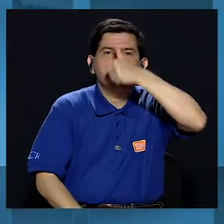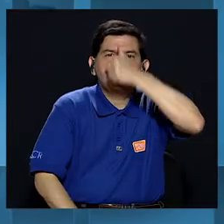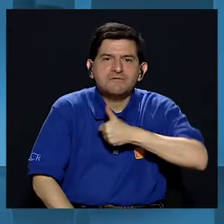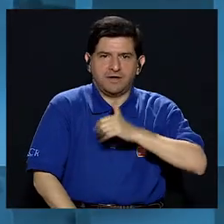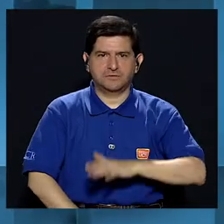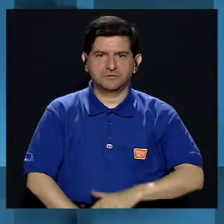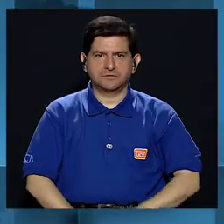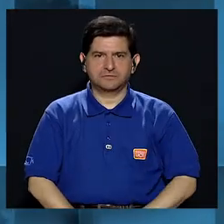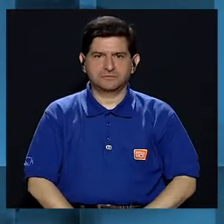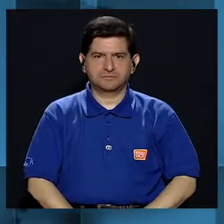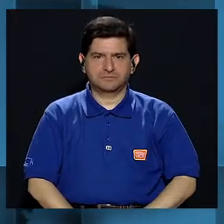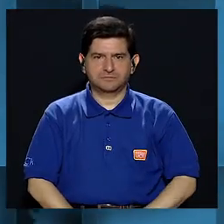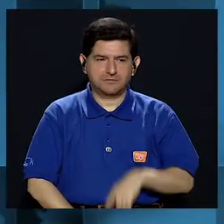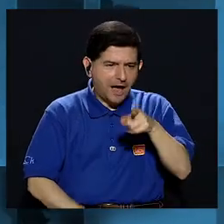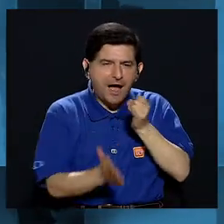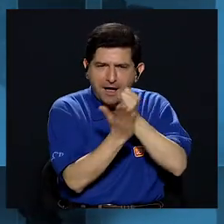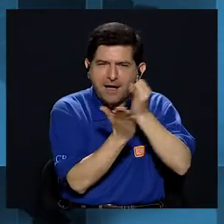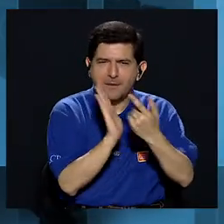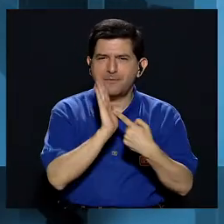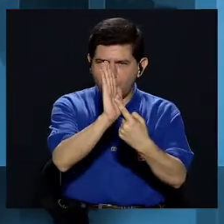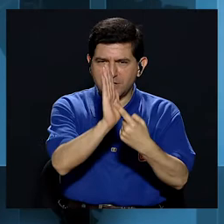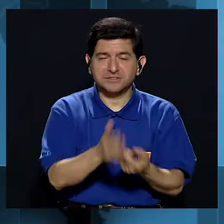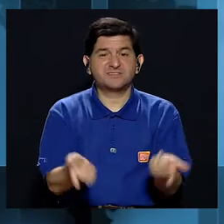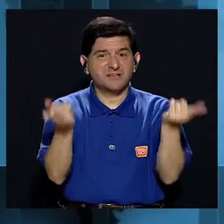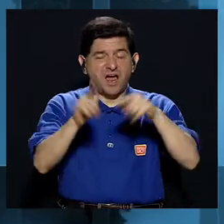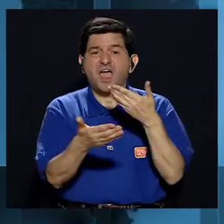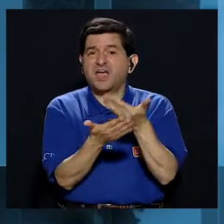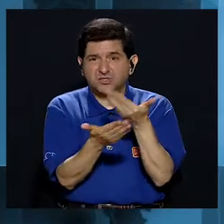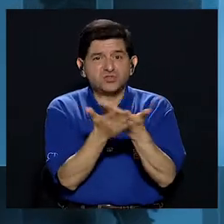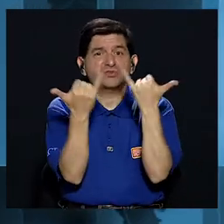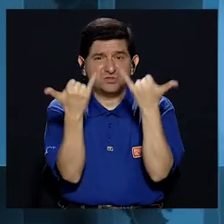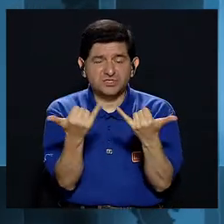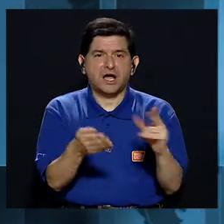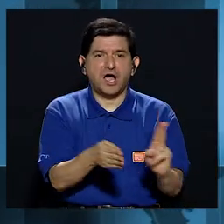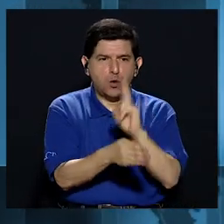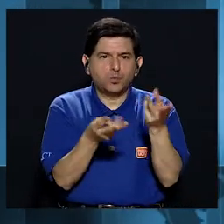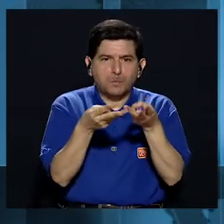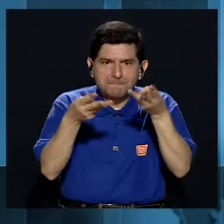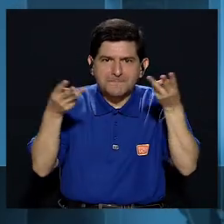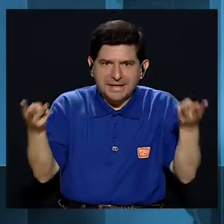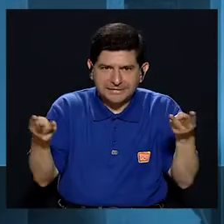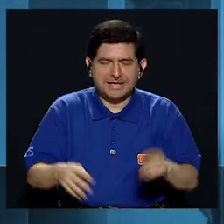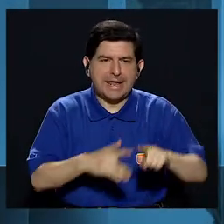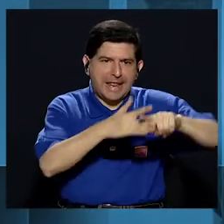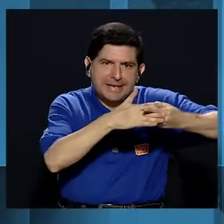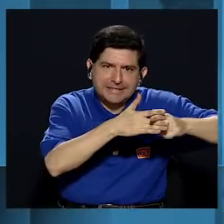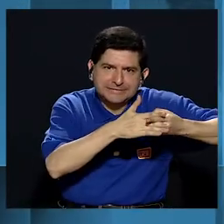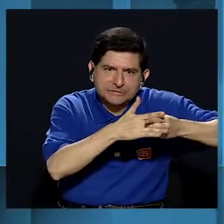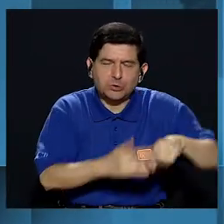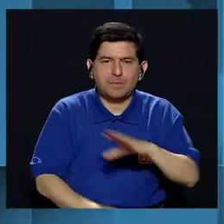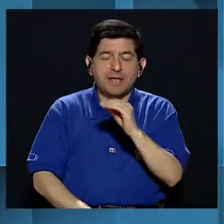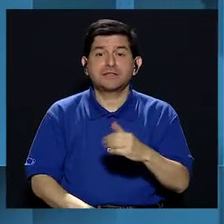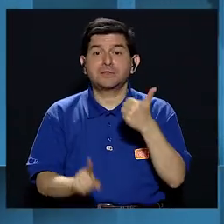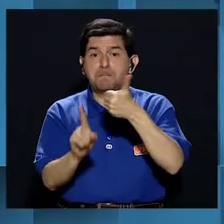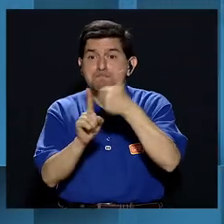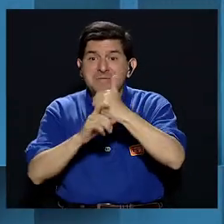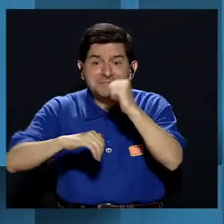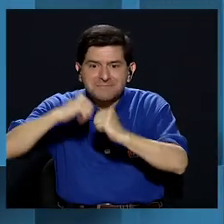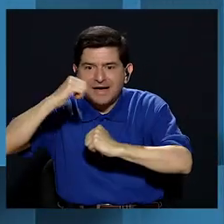privados. Según esta investigación, es un hecho comprobado el uso de materiales, instrumentos y la